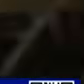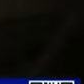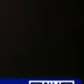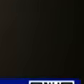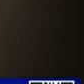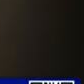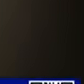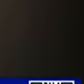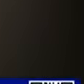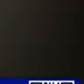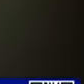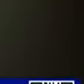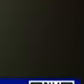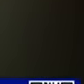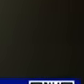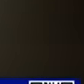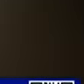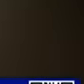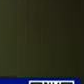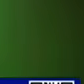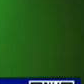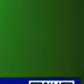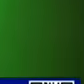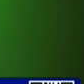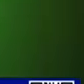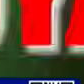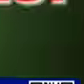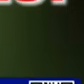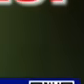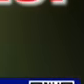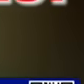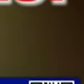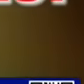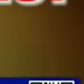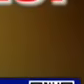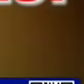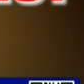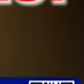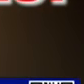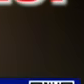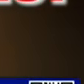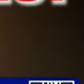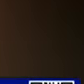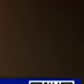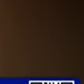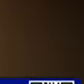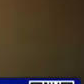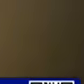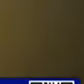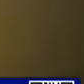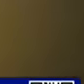Médicos, instituciones, ciudadanos, es hora de apoyarlo.